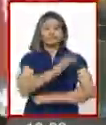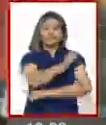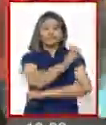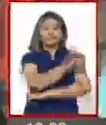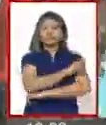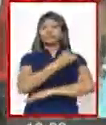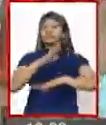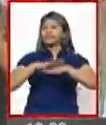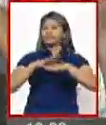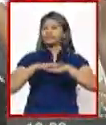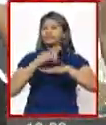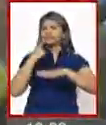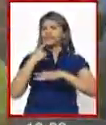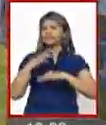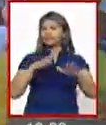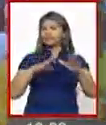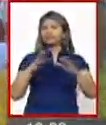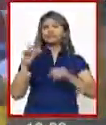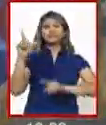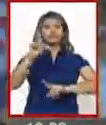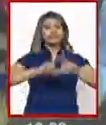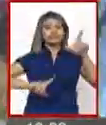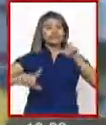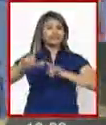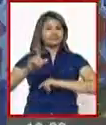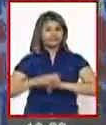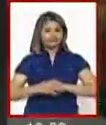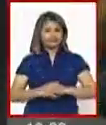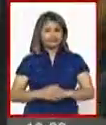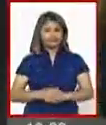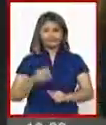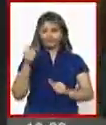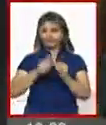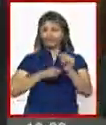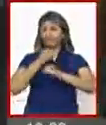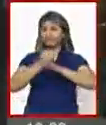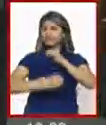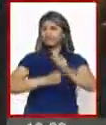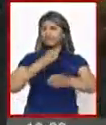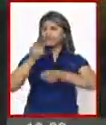también recomiendan realizarse un examen de glicemia anualmente para controlar el nivel de la